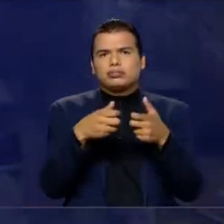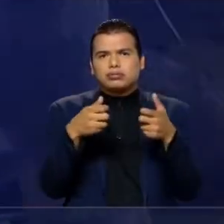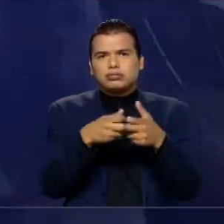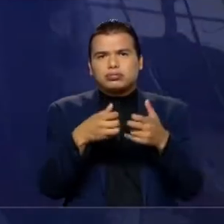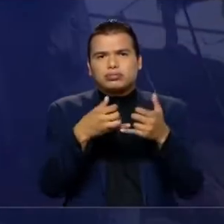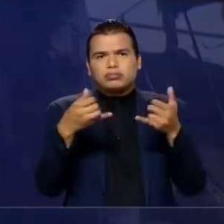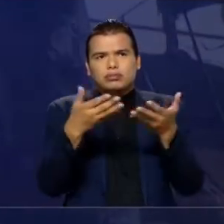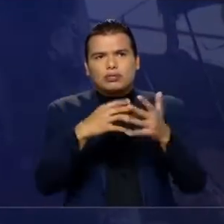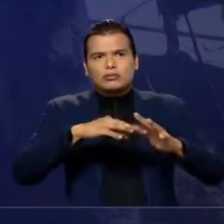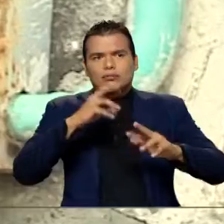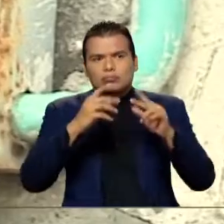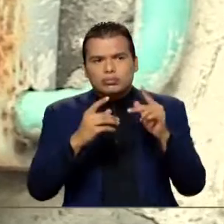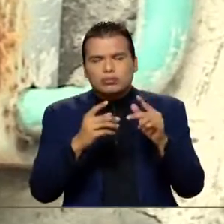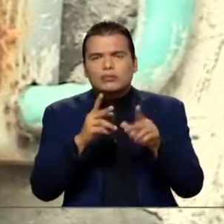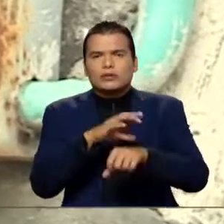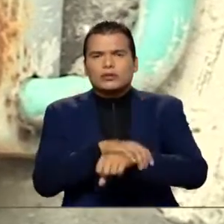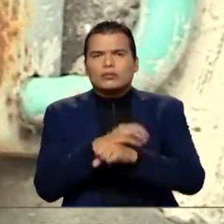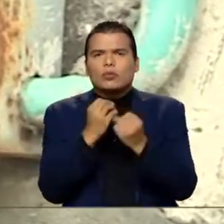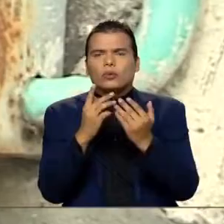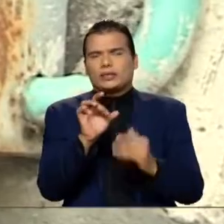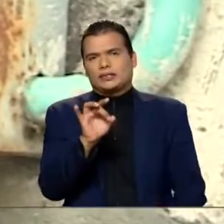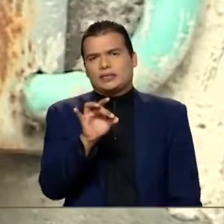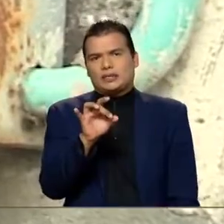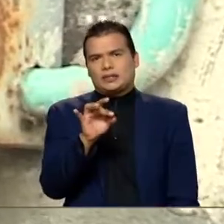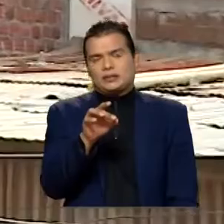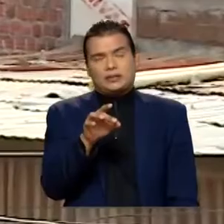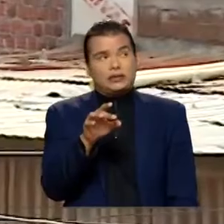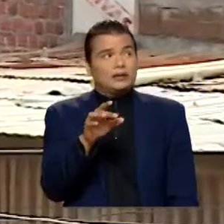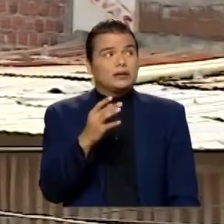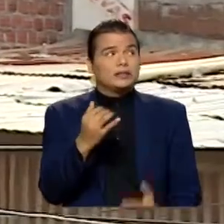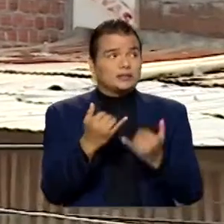de fluido eléctrico. Sin embargo, en Cali